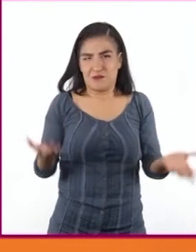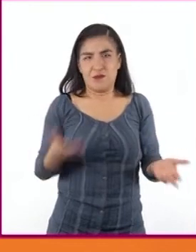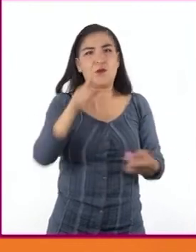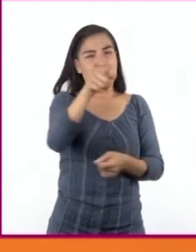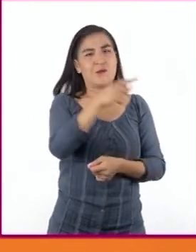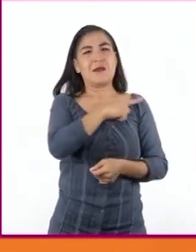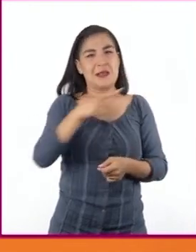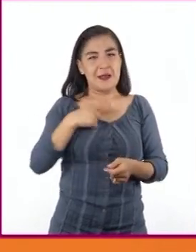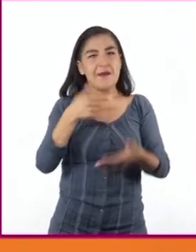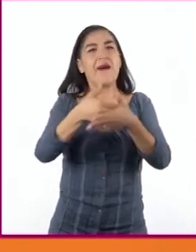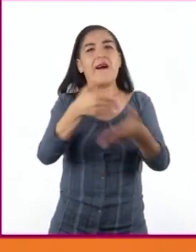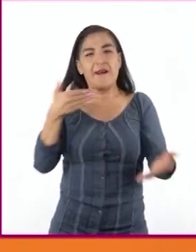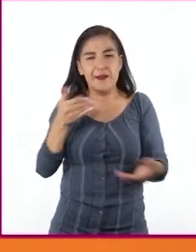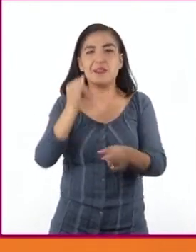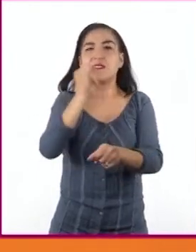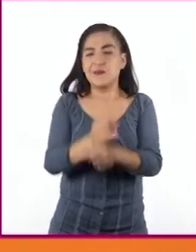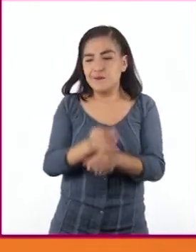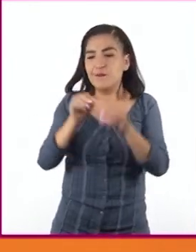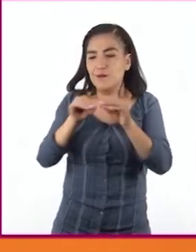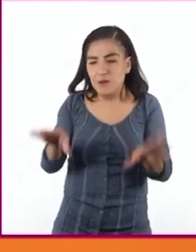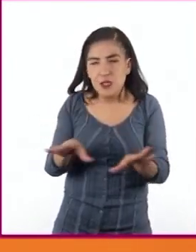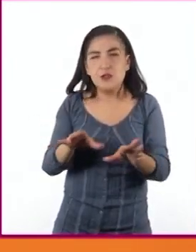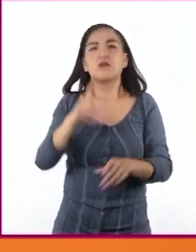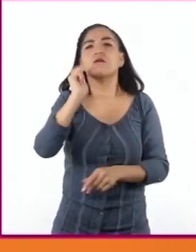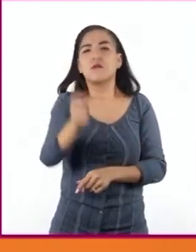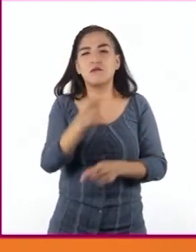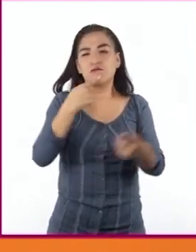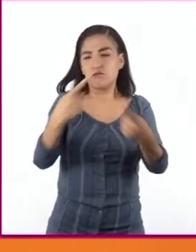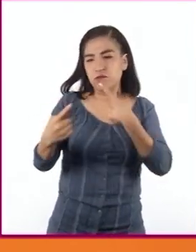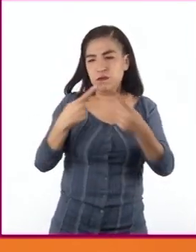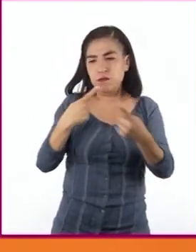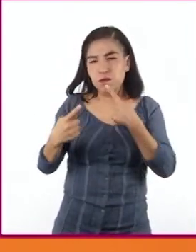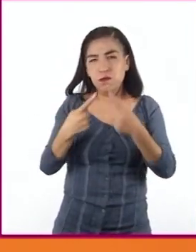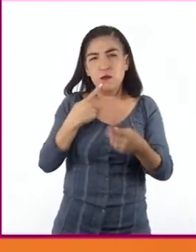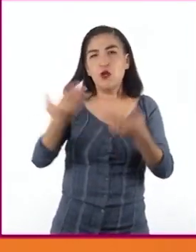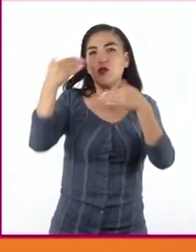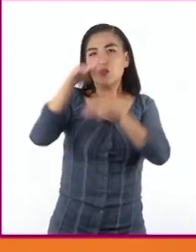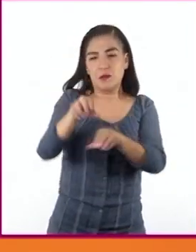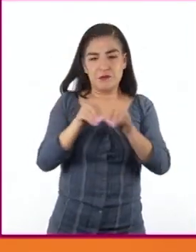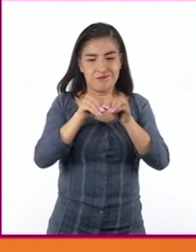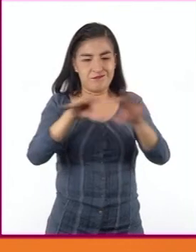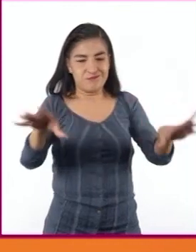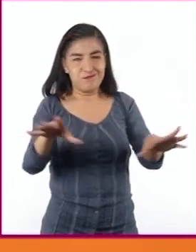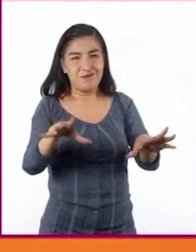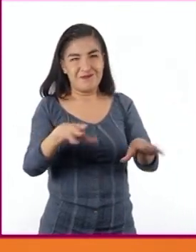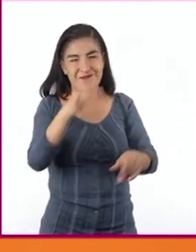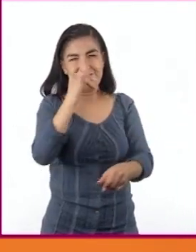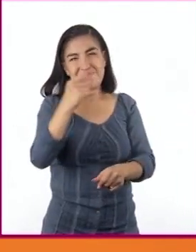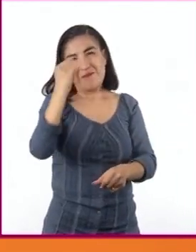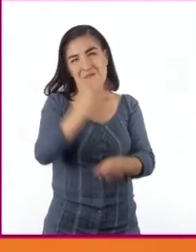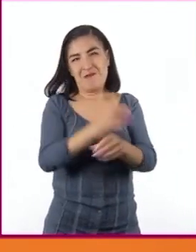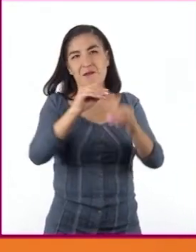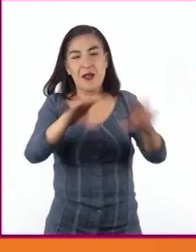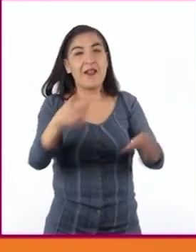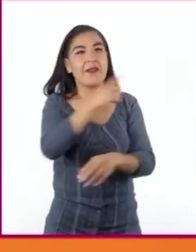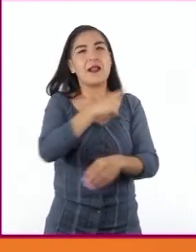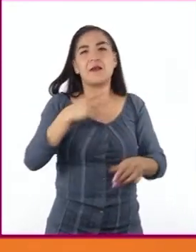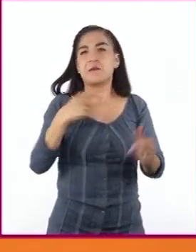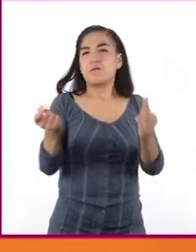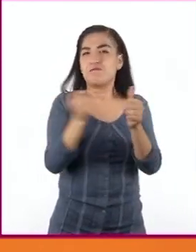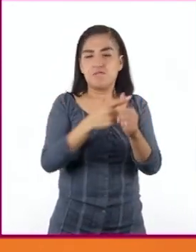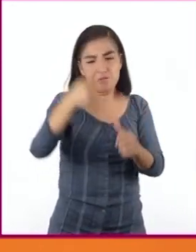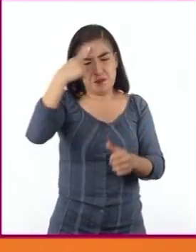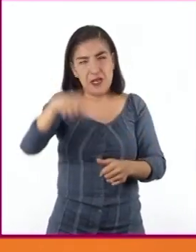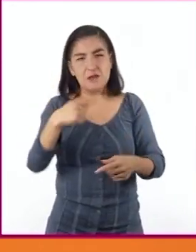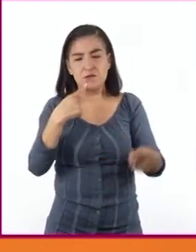Tomar decisiones a partir de una postura crítica ante la difusión debe ser una tarea constante para